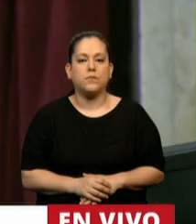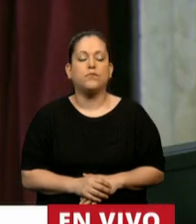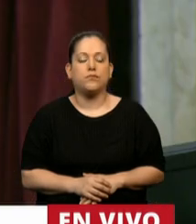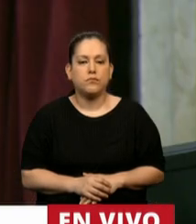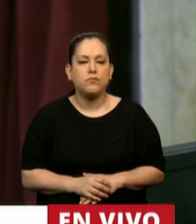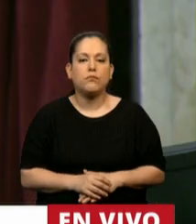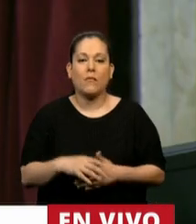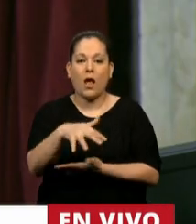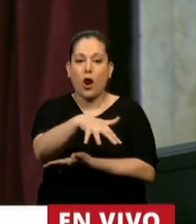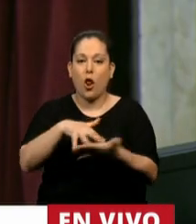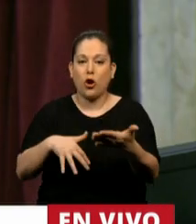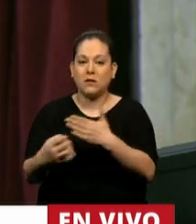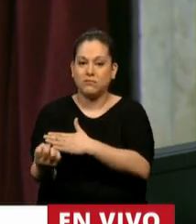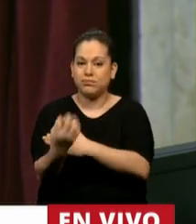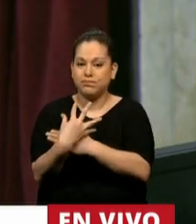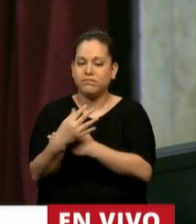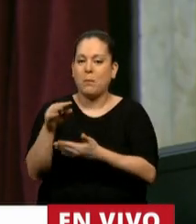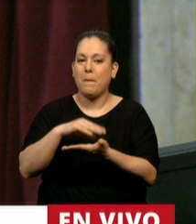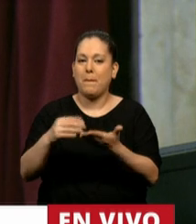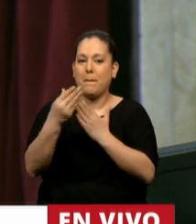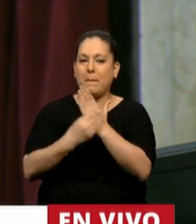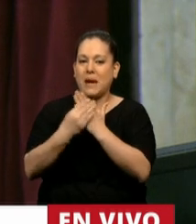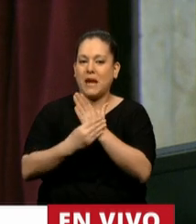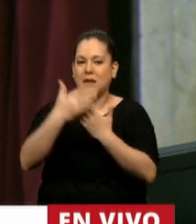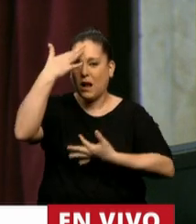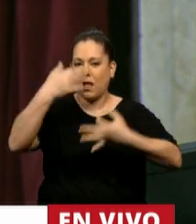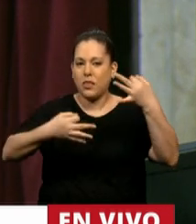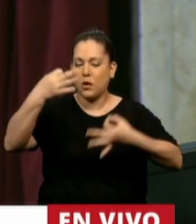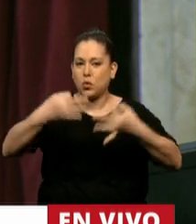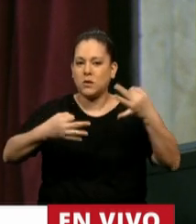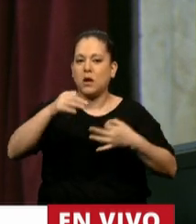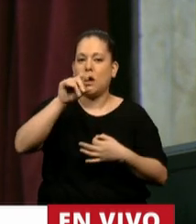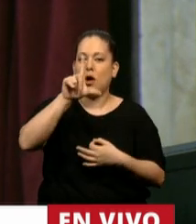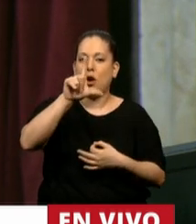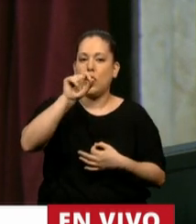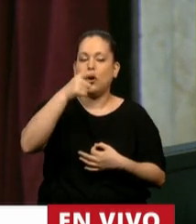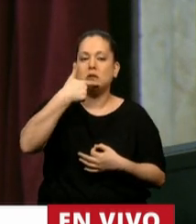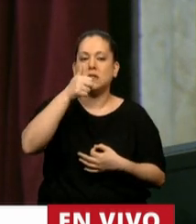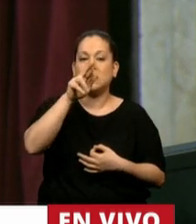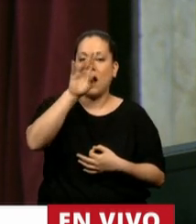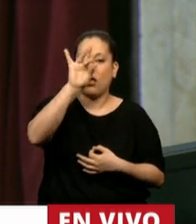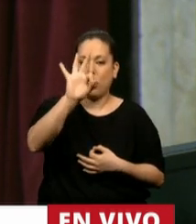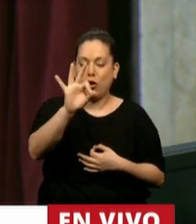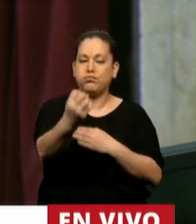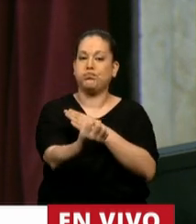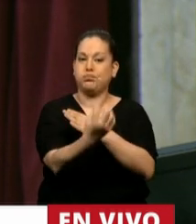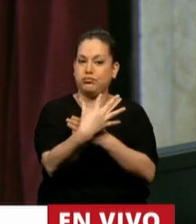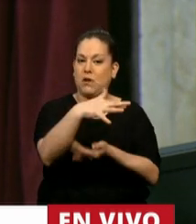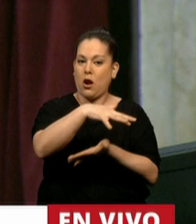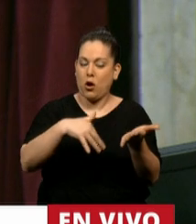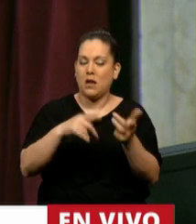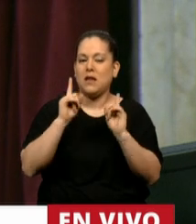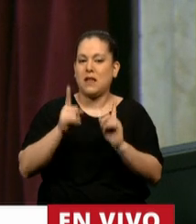conforme la nota remitida por la señora ministra de Justicia doctora Marcela lozardo y de acuerdo a la